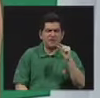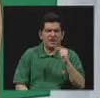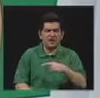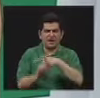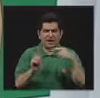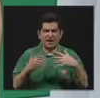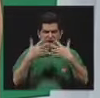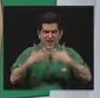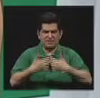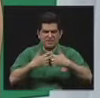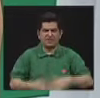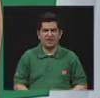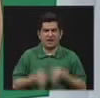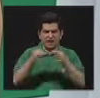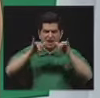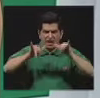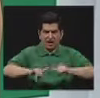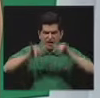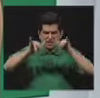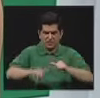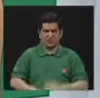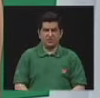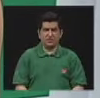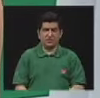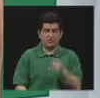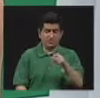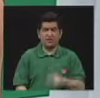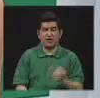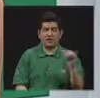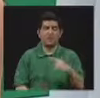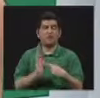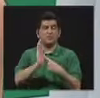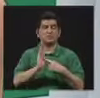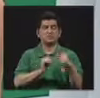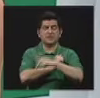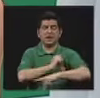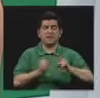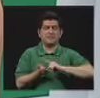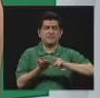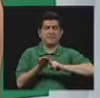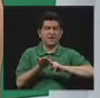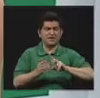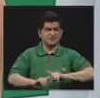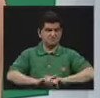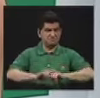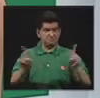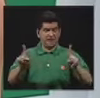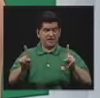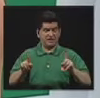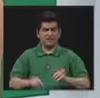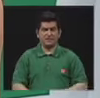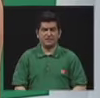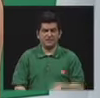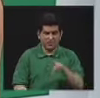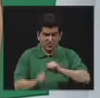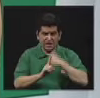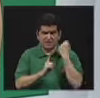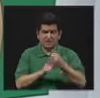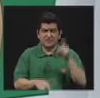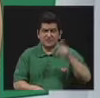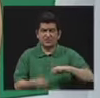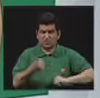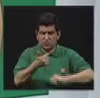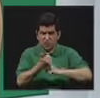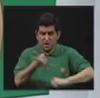las pequeñas y medianas empresas, al turismo sostenible, ¿verdad?, de presentarse también como un país verde, sin embargo, cuando realmente estos